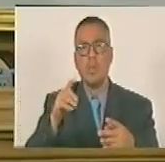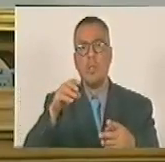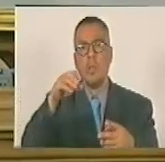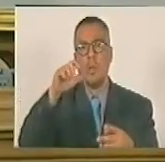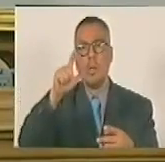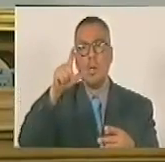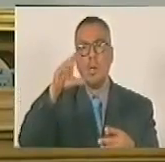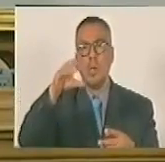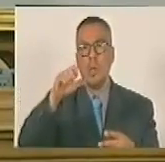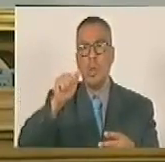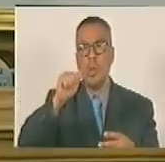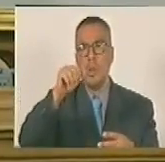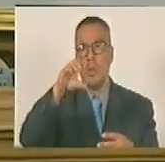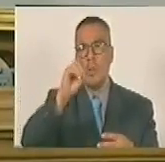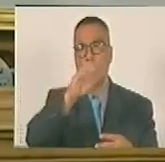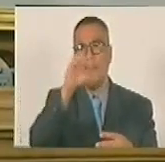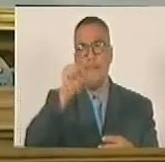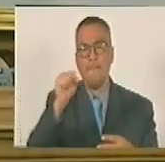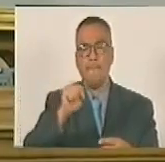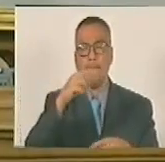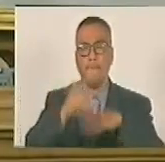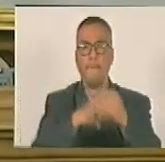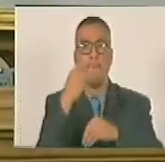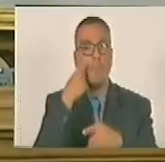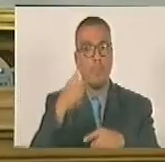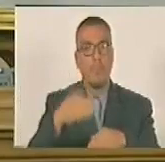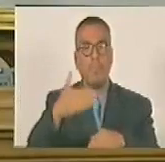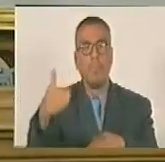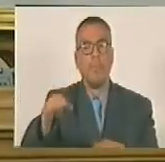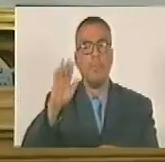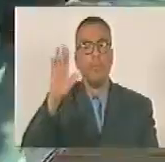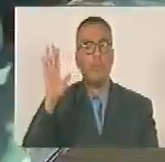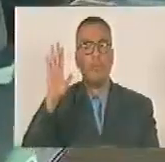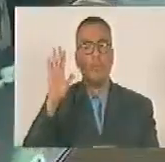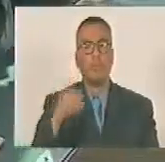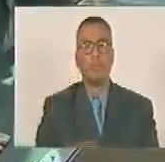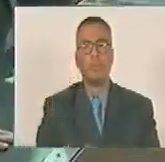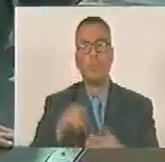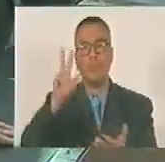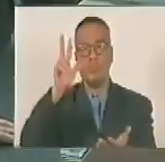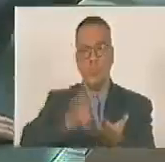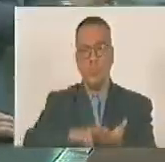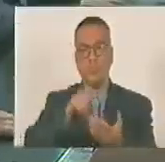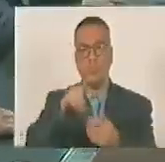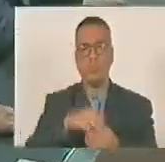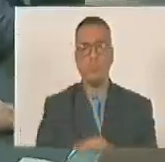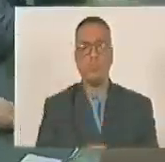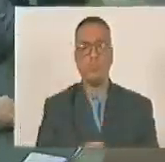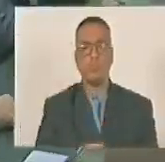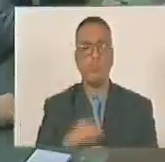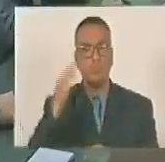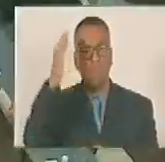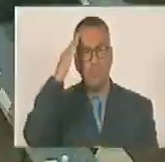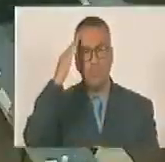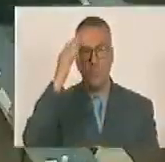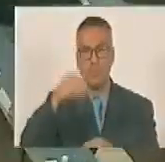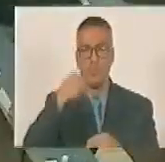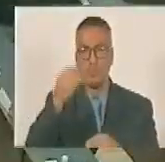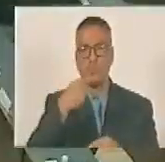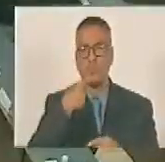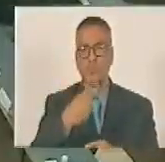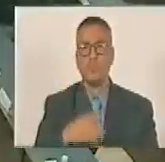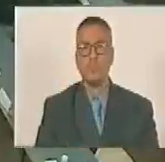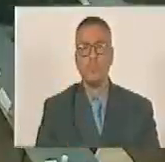Laos, sírvanse manifestarlo con la señal de costumbre. Queda aprobado. En consecuencia, se